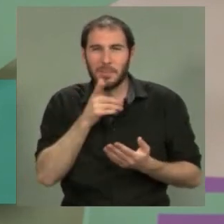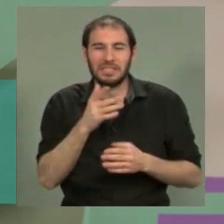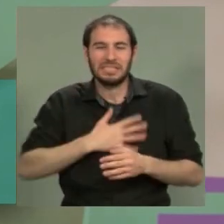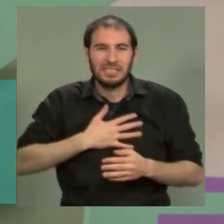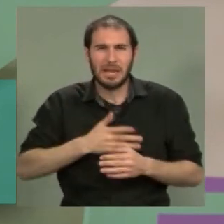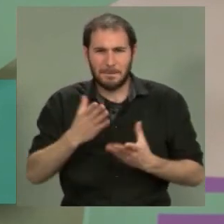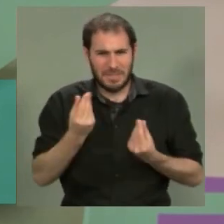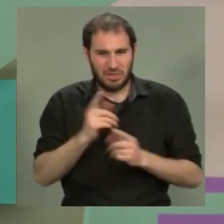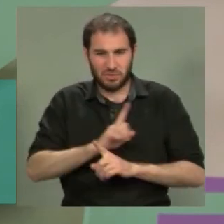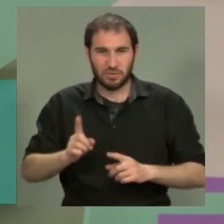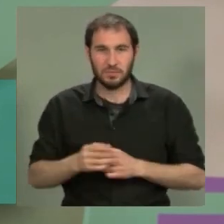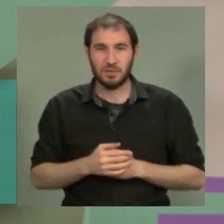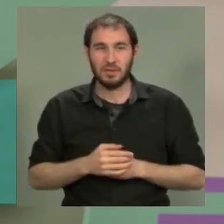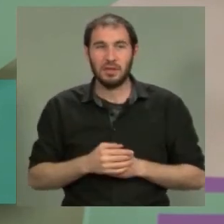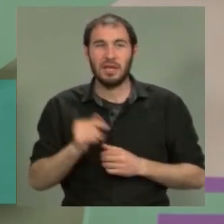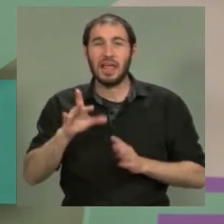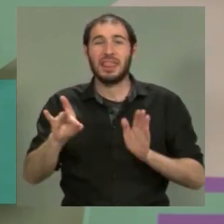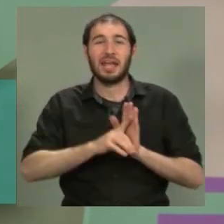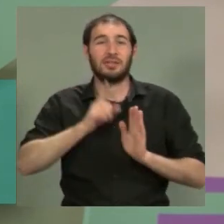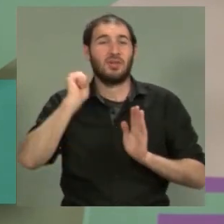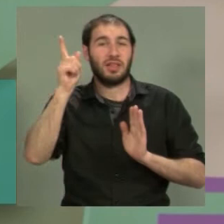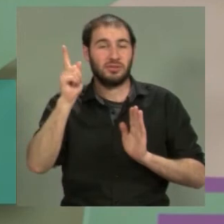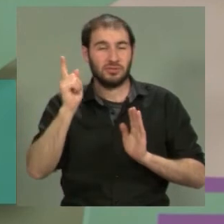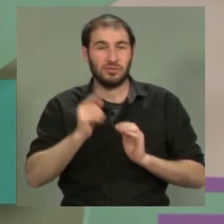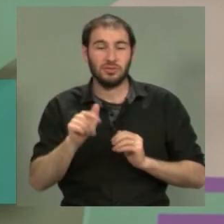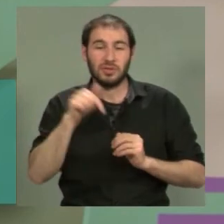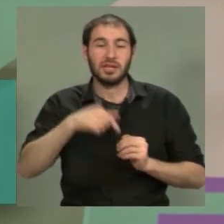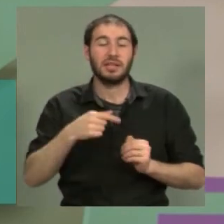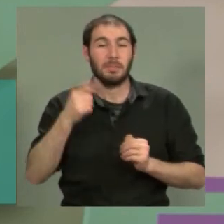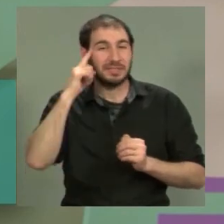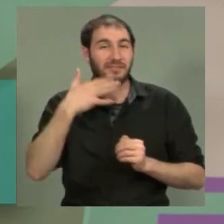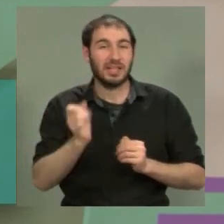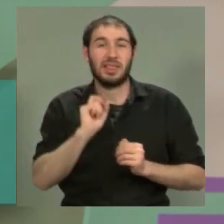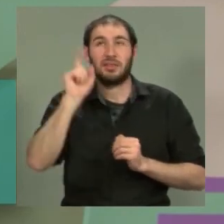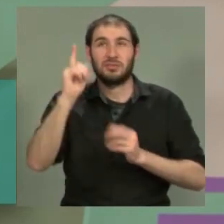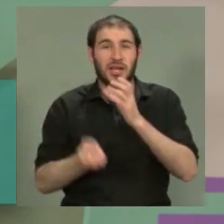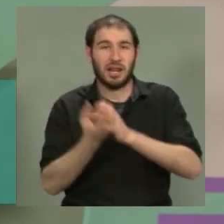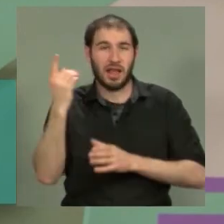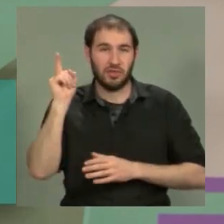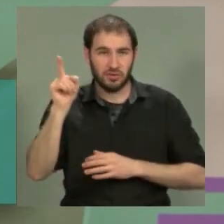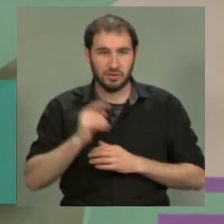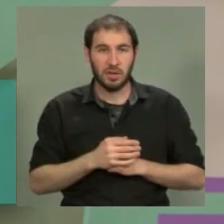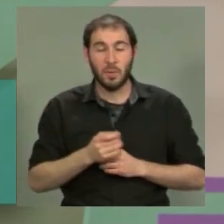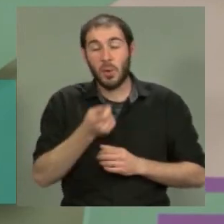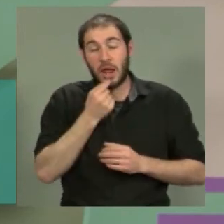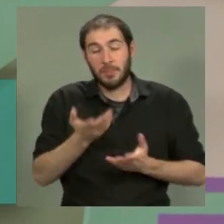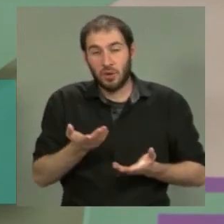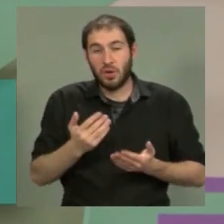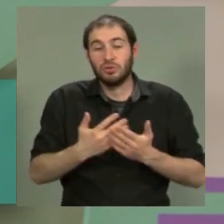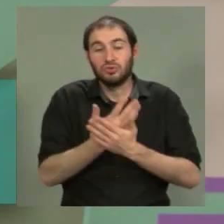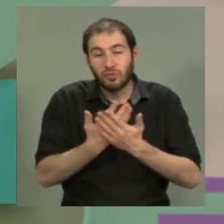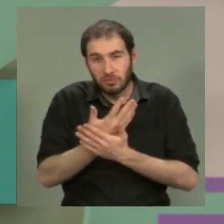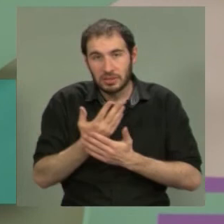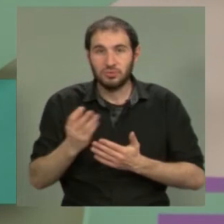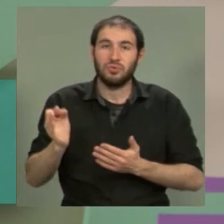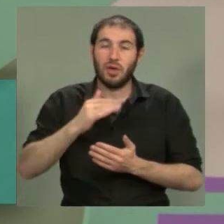con miedo. Es el decreto divino para los que creemos en Dios, el Creador. Y si nos toca una dolencia, nos